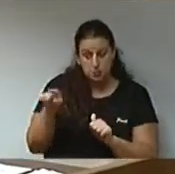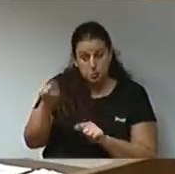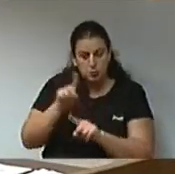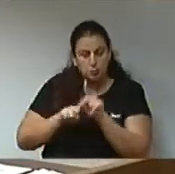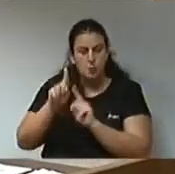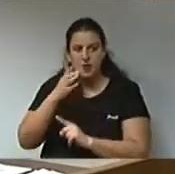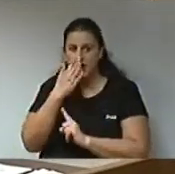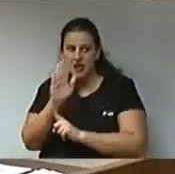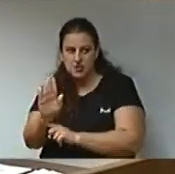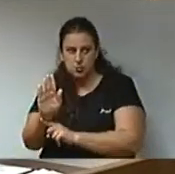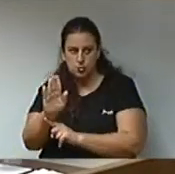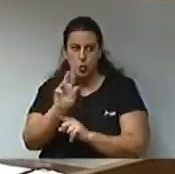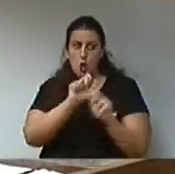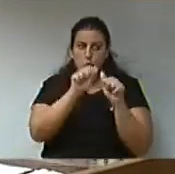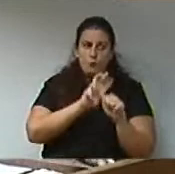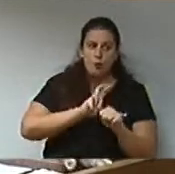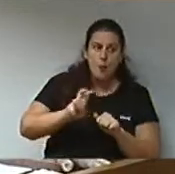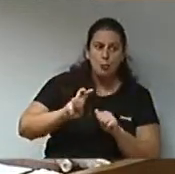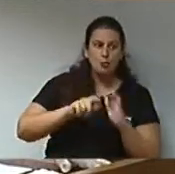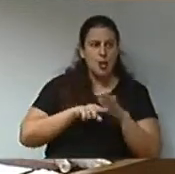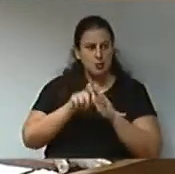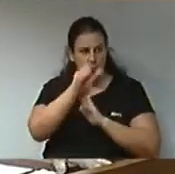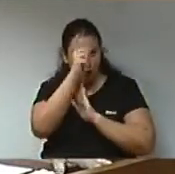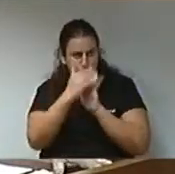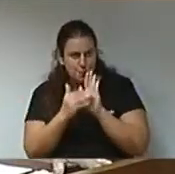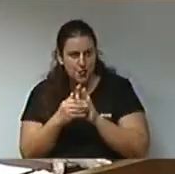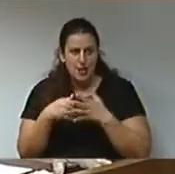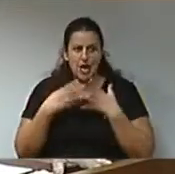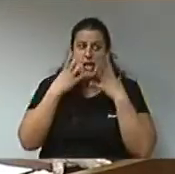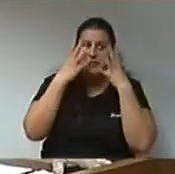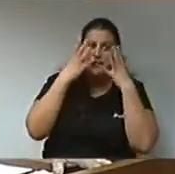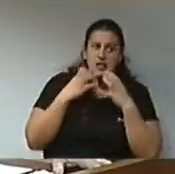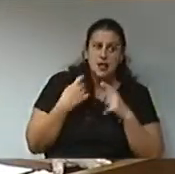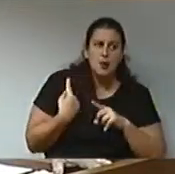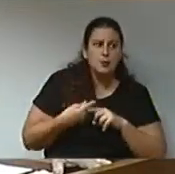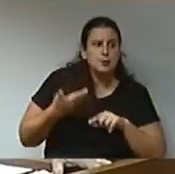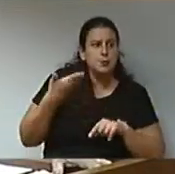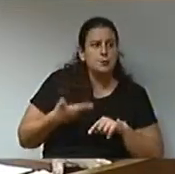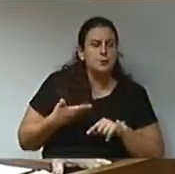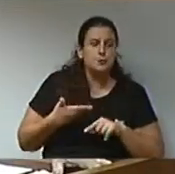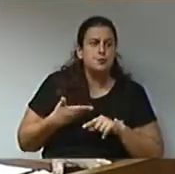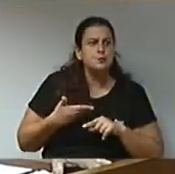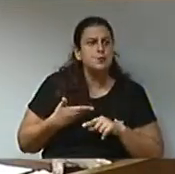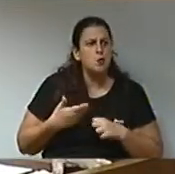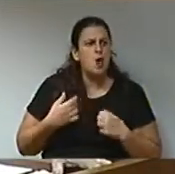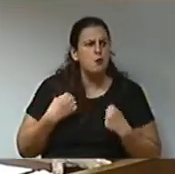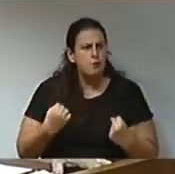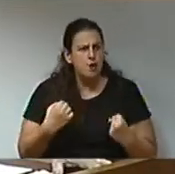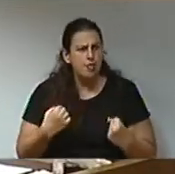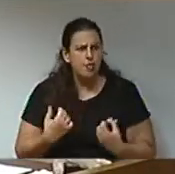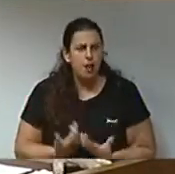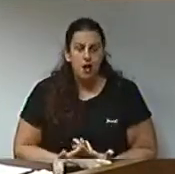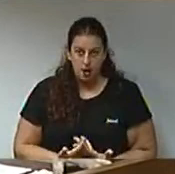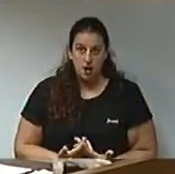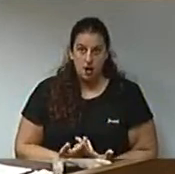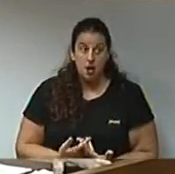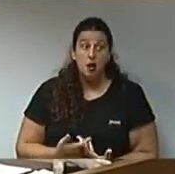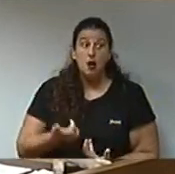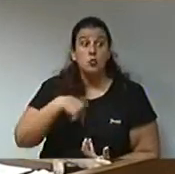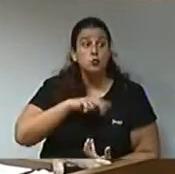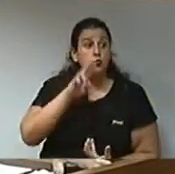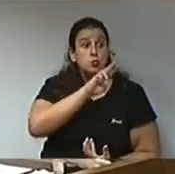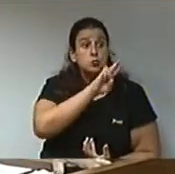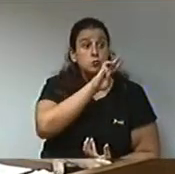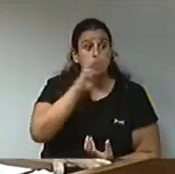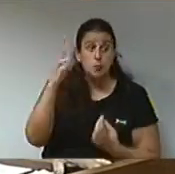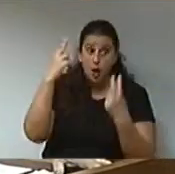gestionar esta comunidad con estabilidad, con seriedad, con gestión, con algo muy importante. Con garra, señor Puig, con garra. Ni nos vamos a someter a